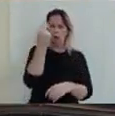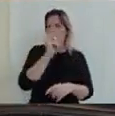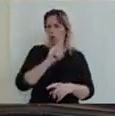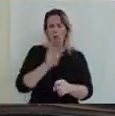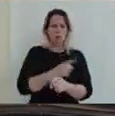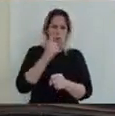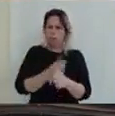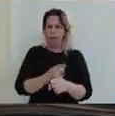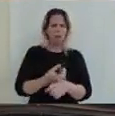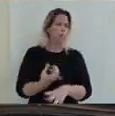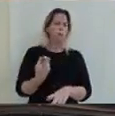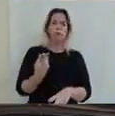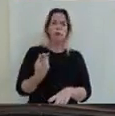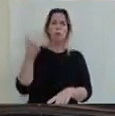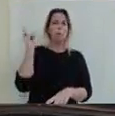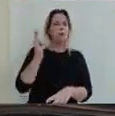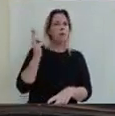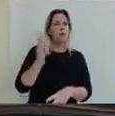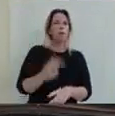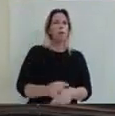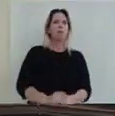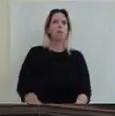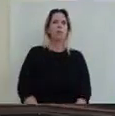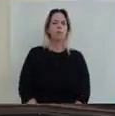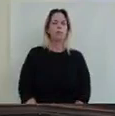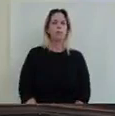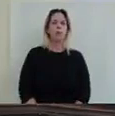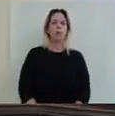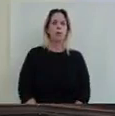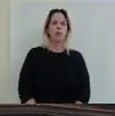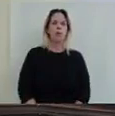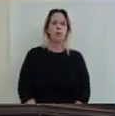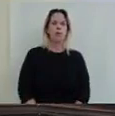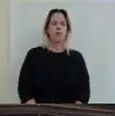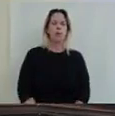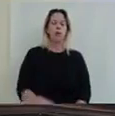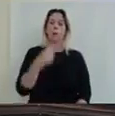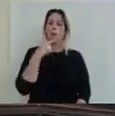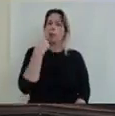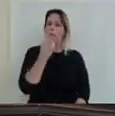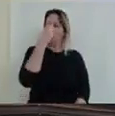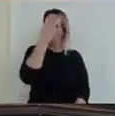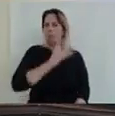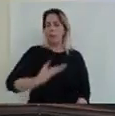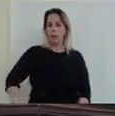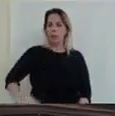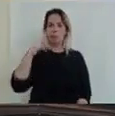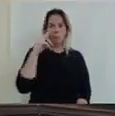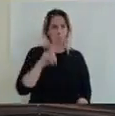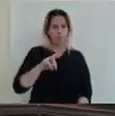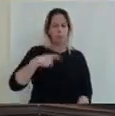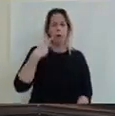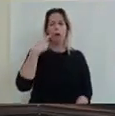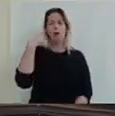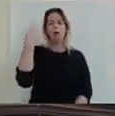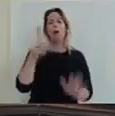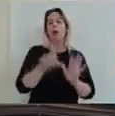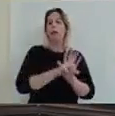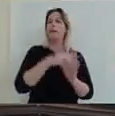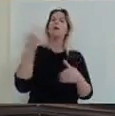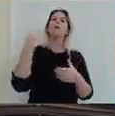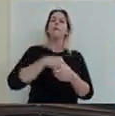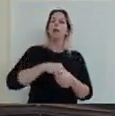inclusive voy a pedir que usted también, como presidente, vea esto de que establece el reglamento interno. Esto